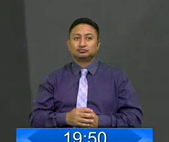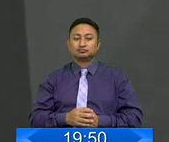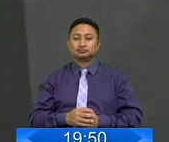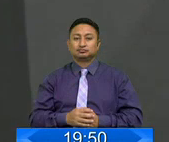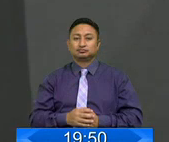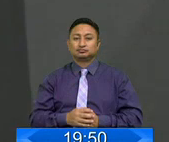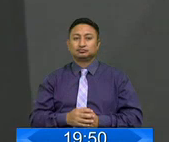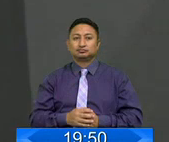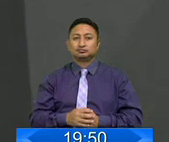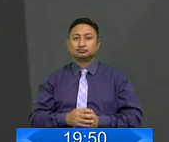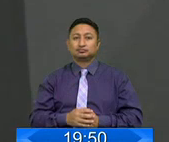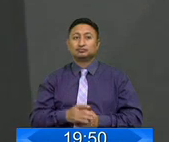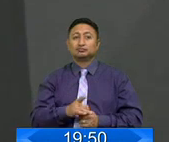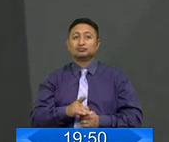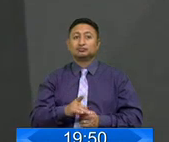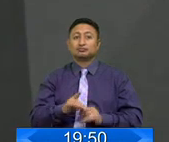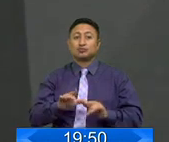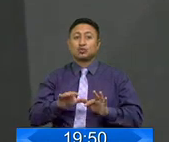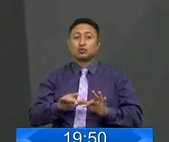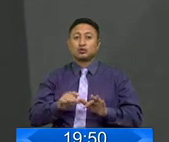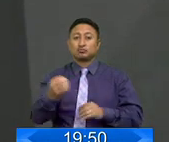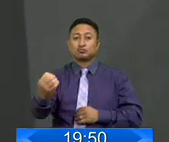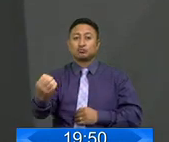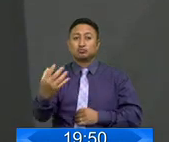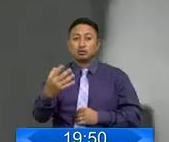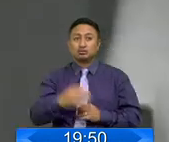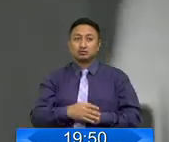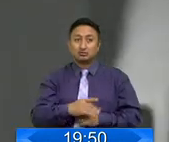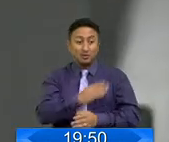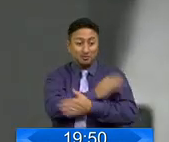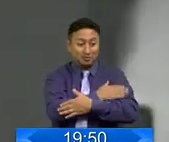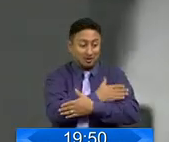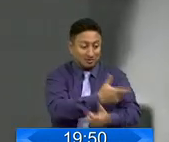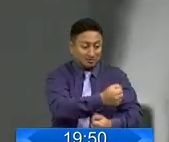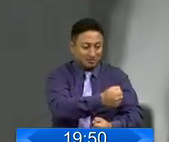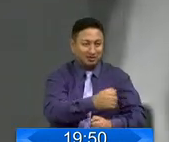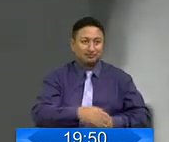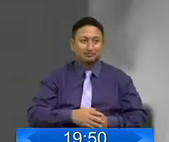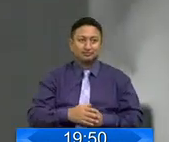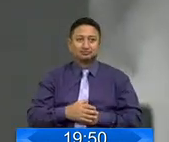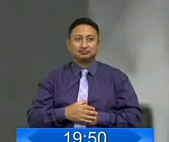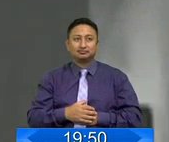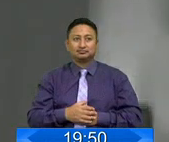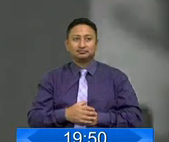Encienden el monitor de una de las computadoras y se felicitan.